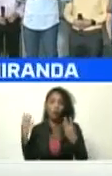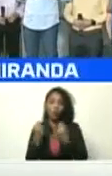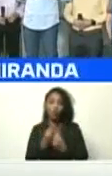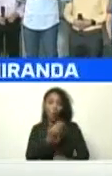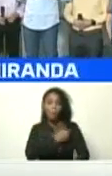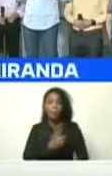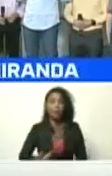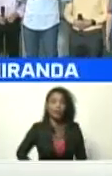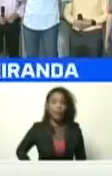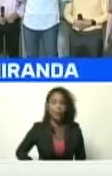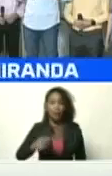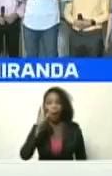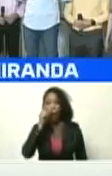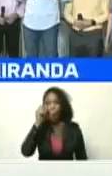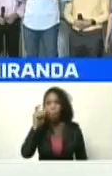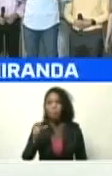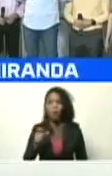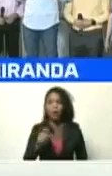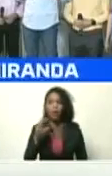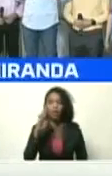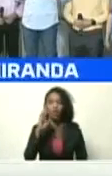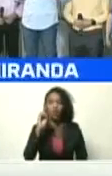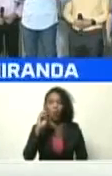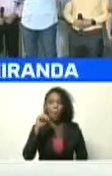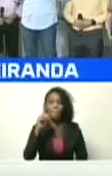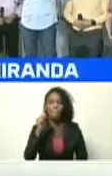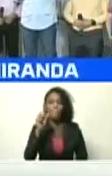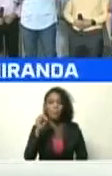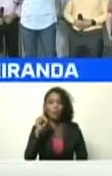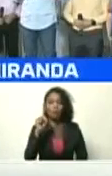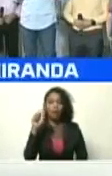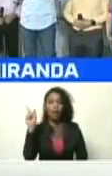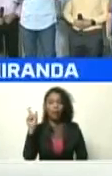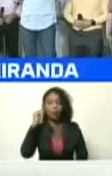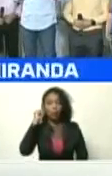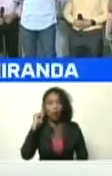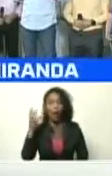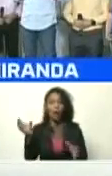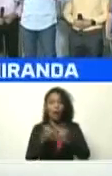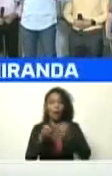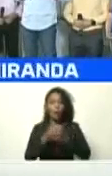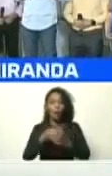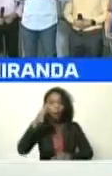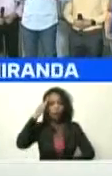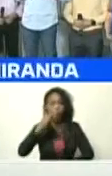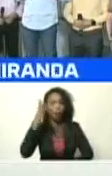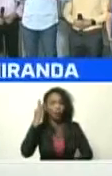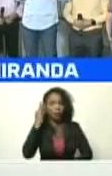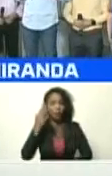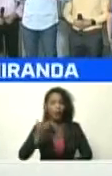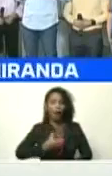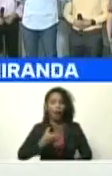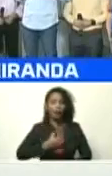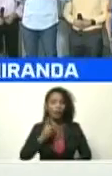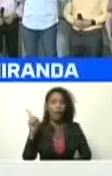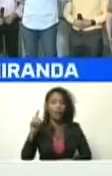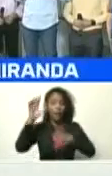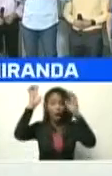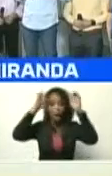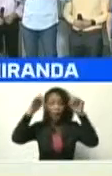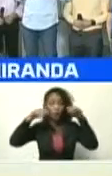Román Maniglia, y ahí está el equipo de la alcaldesa de Caracas. La alcaldesa estaba en la calle porque las